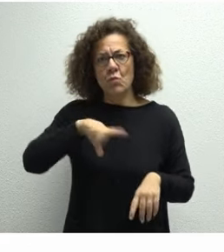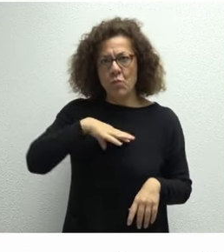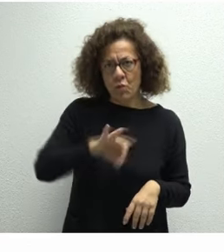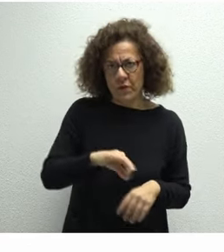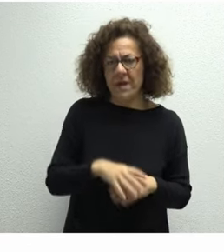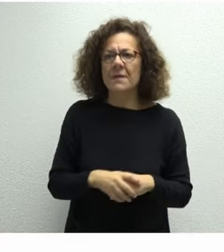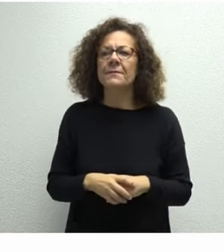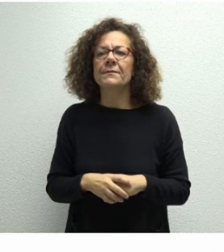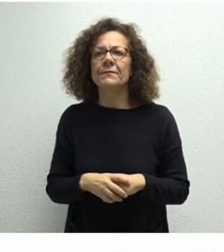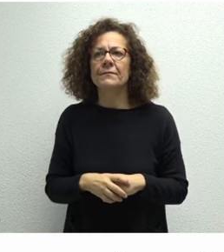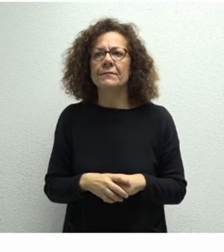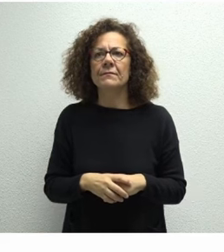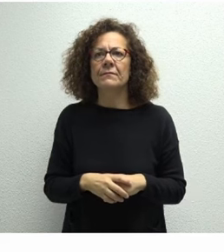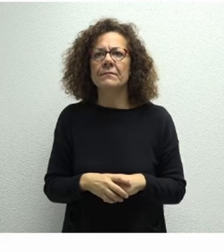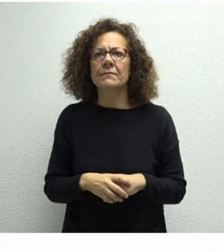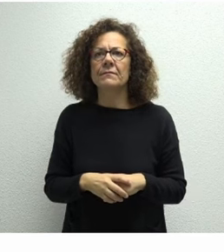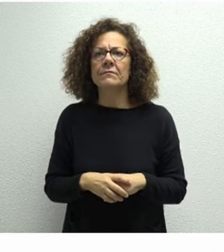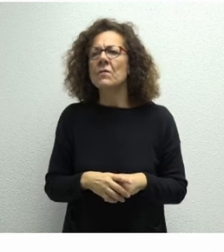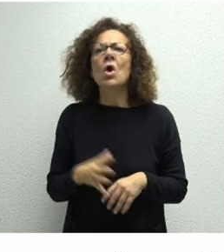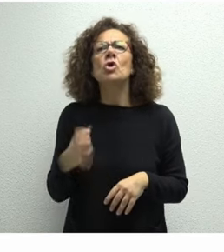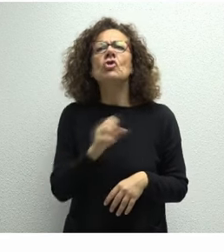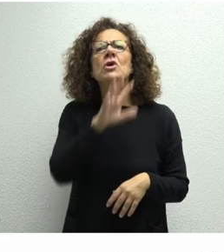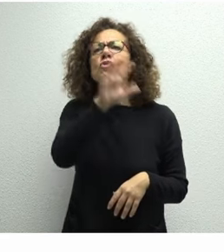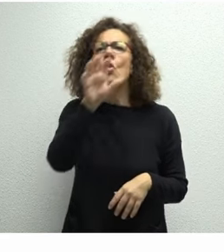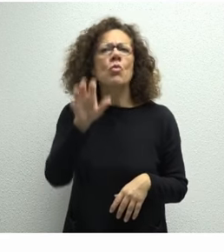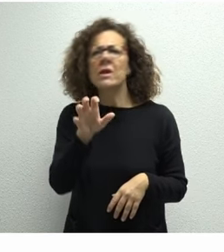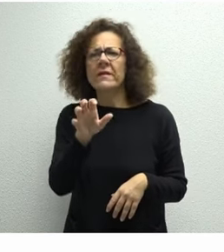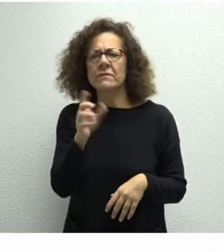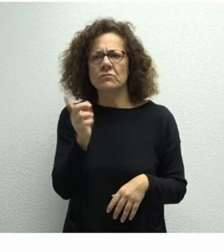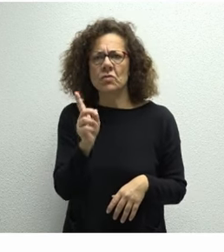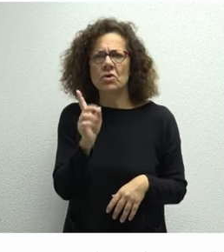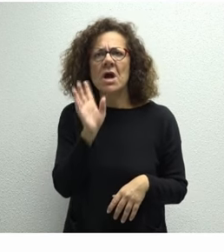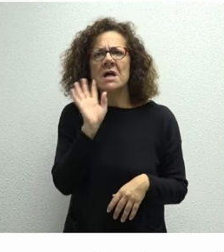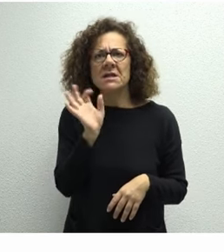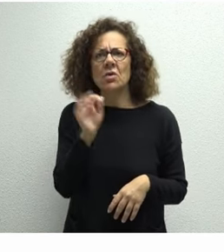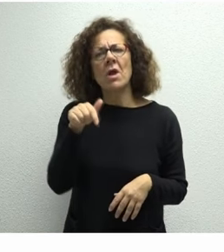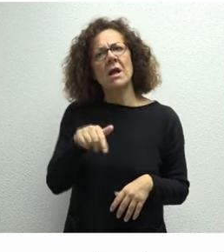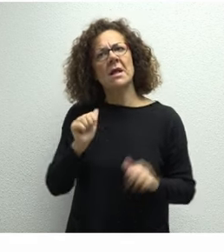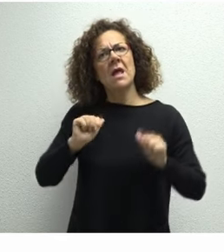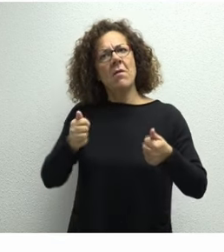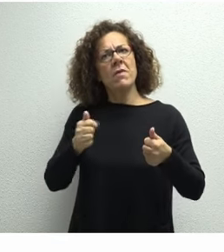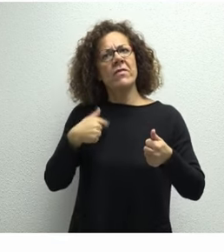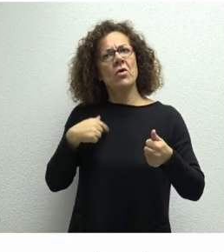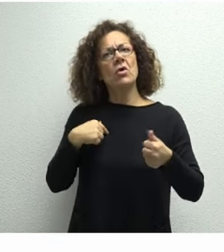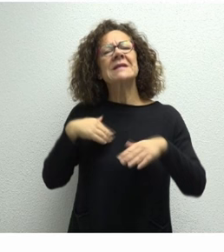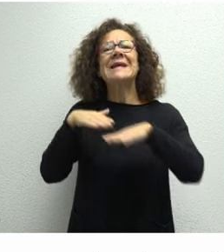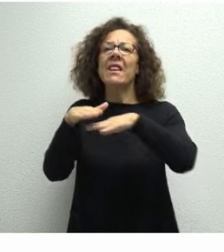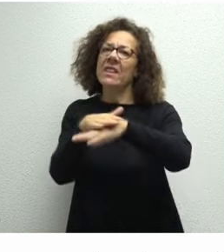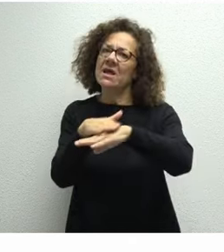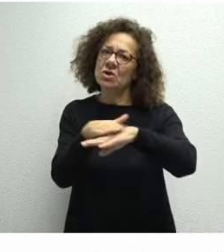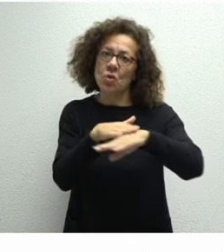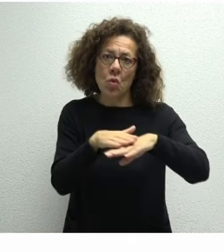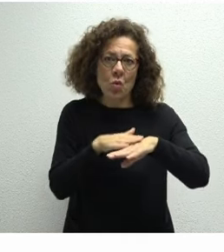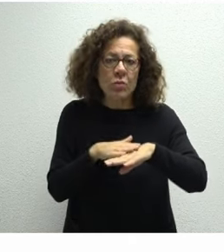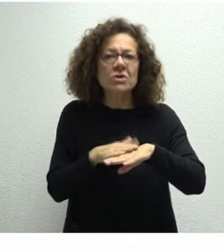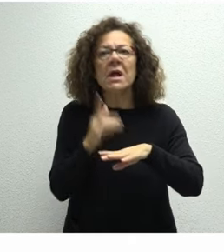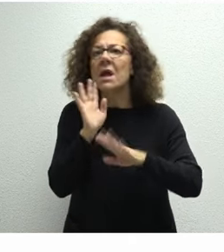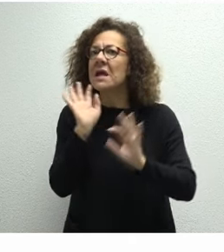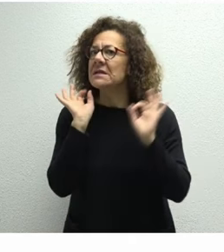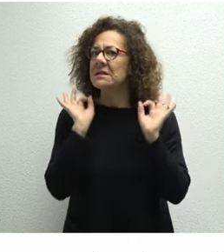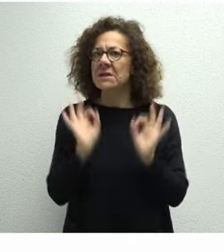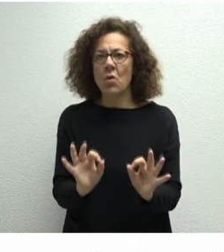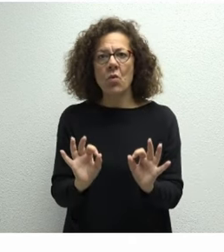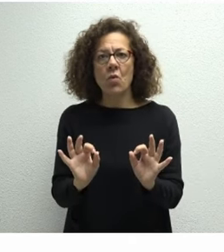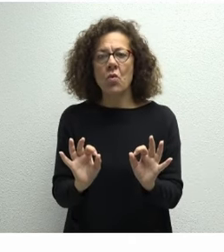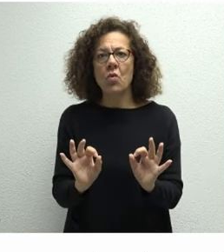bueno tenemos no todas las comunidades seguro aquí Empiezo con con las disculpas no y con seguramente